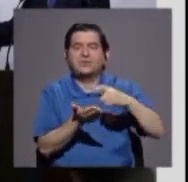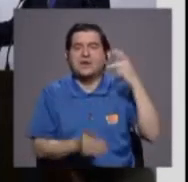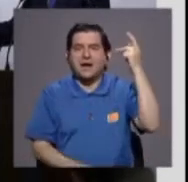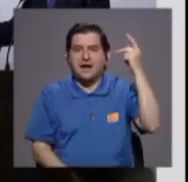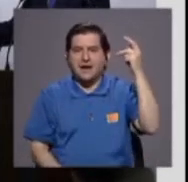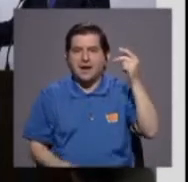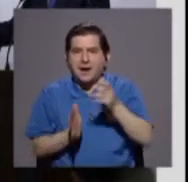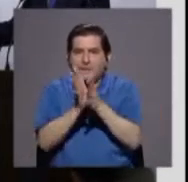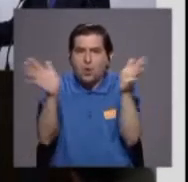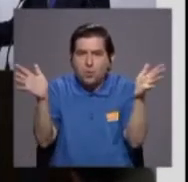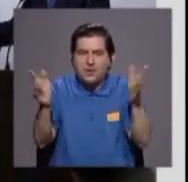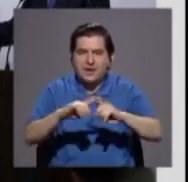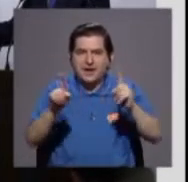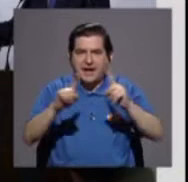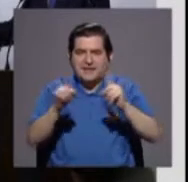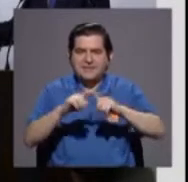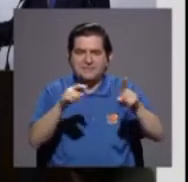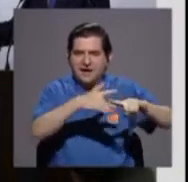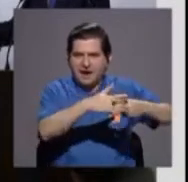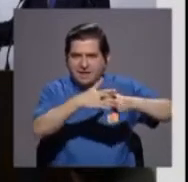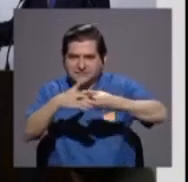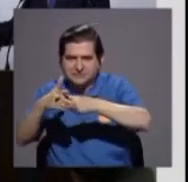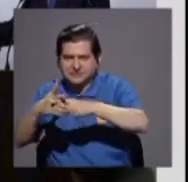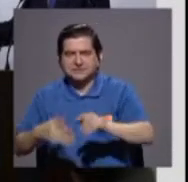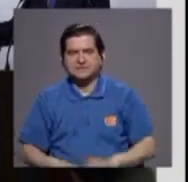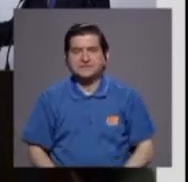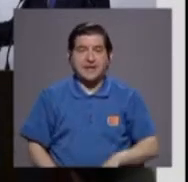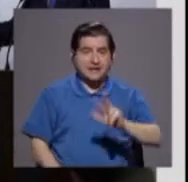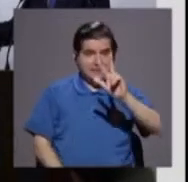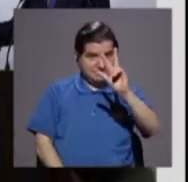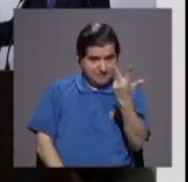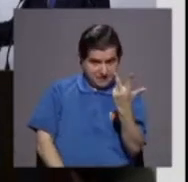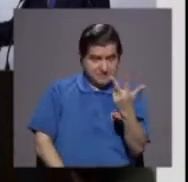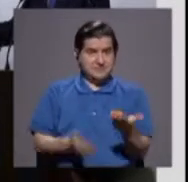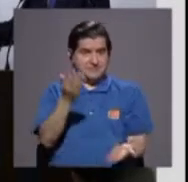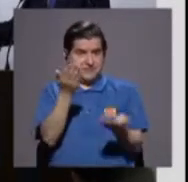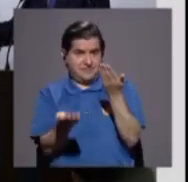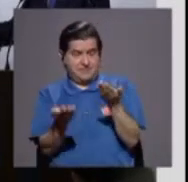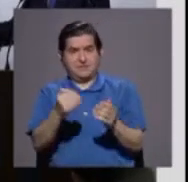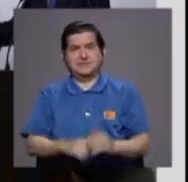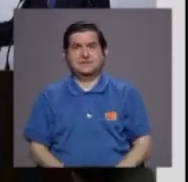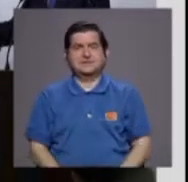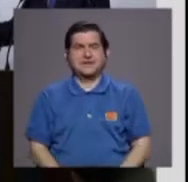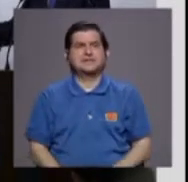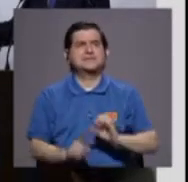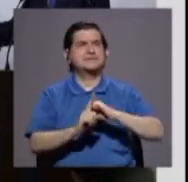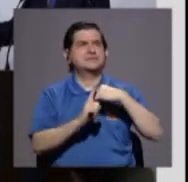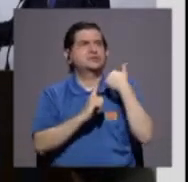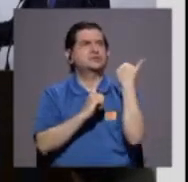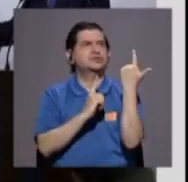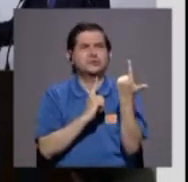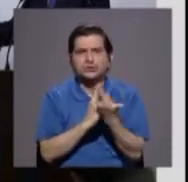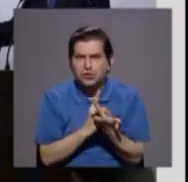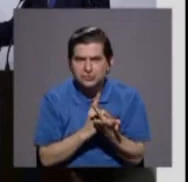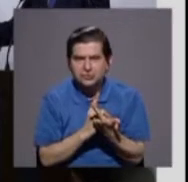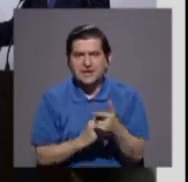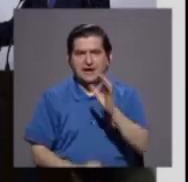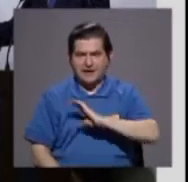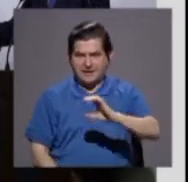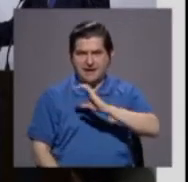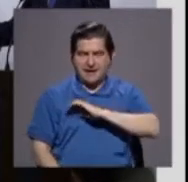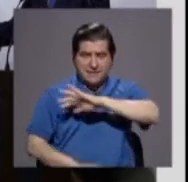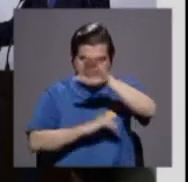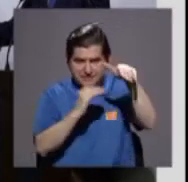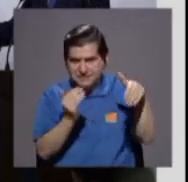y otros instrumentos. Y el tercero, que es quizás el más social